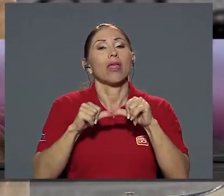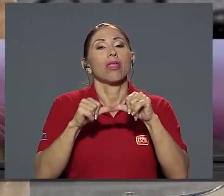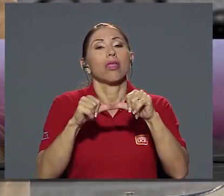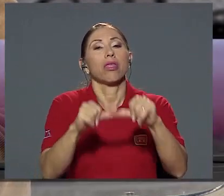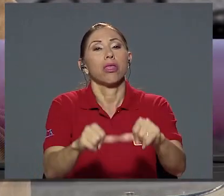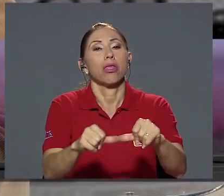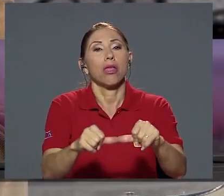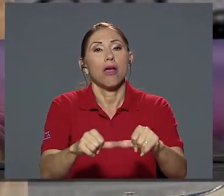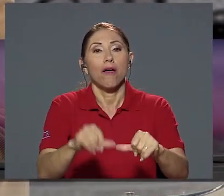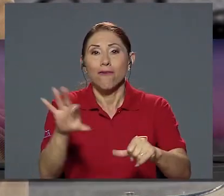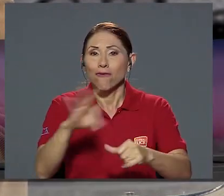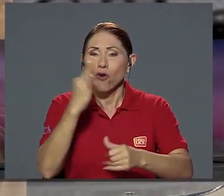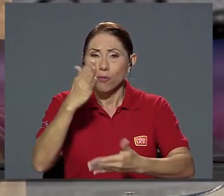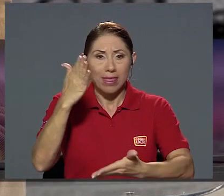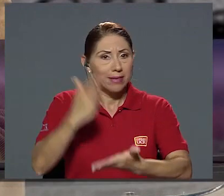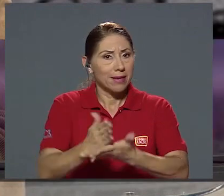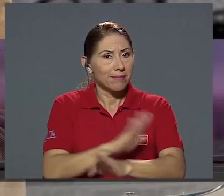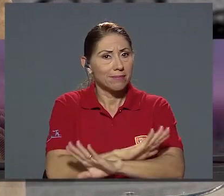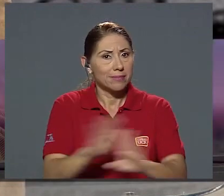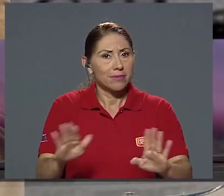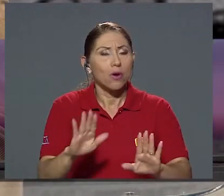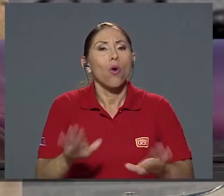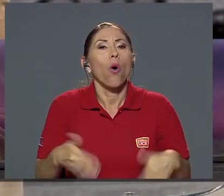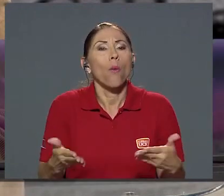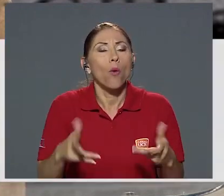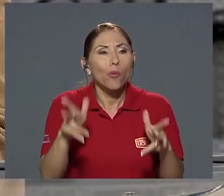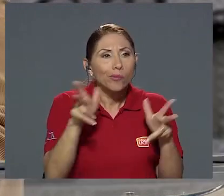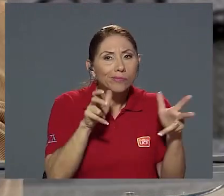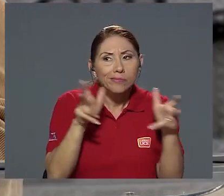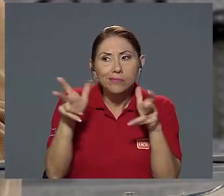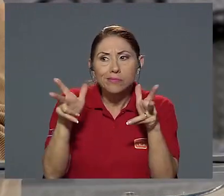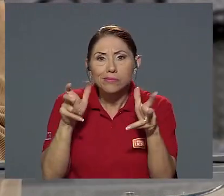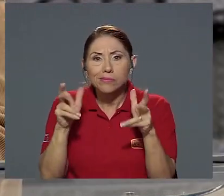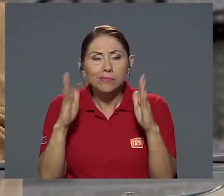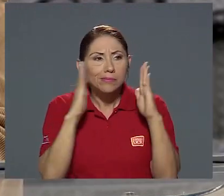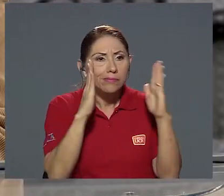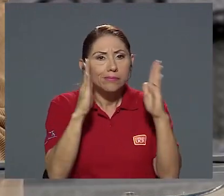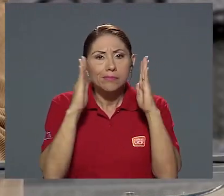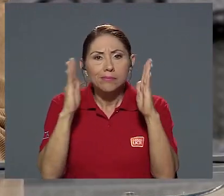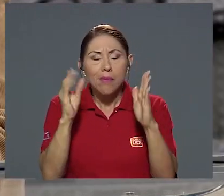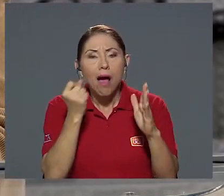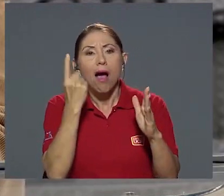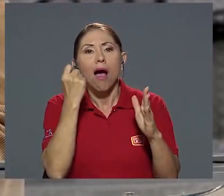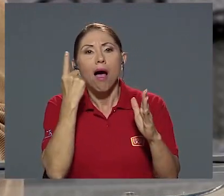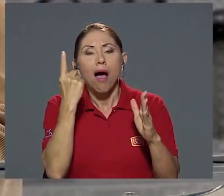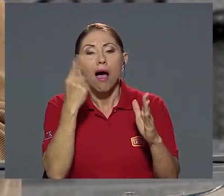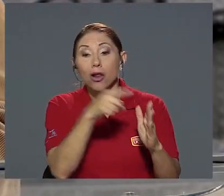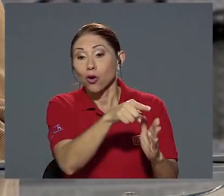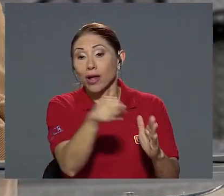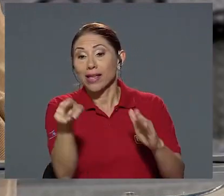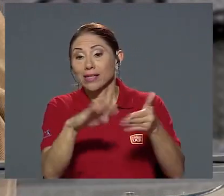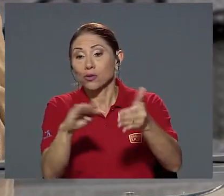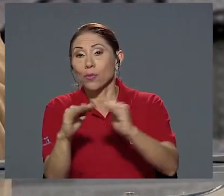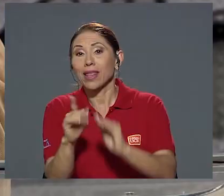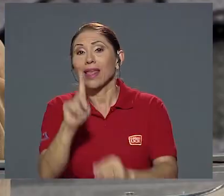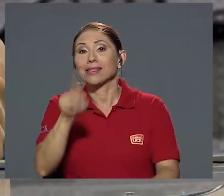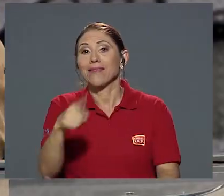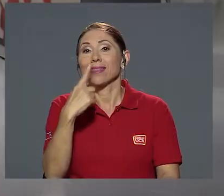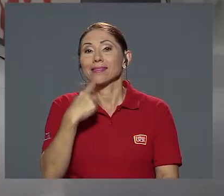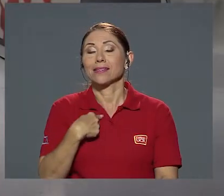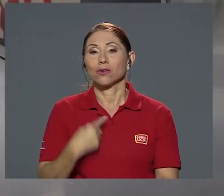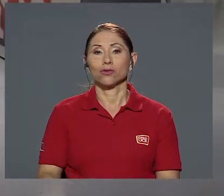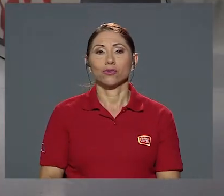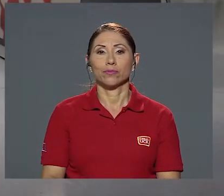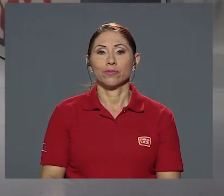es escuchando, ¿verdad? Interpretando, poniendo atención a lo que las comunidades nos tienen que decir. Yo en esa